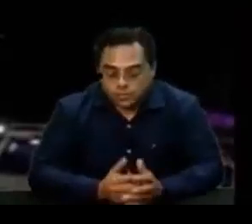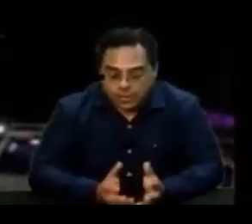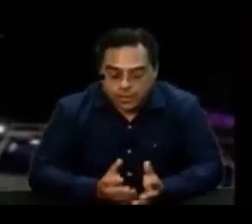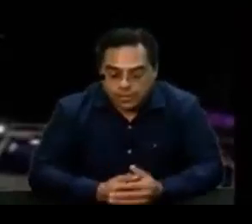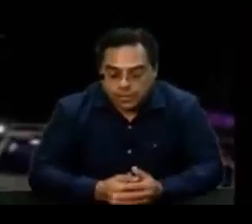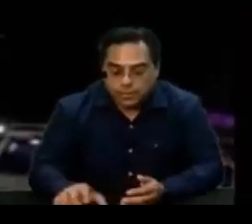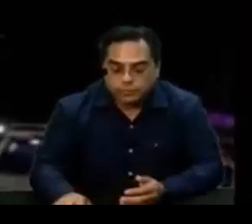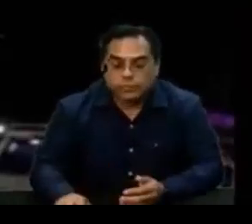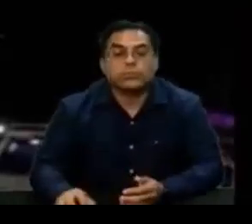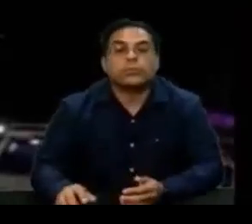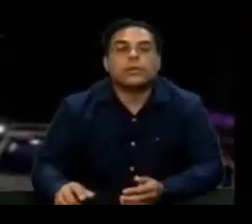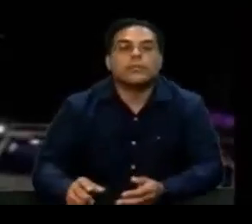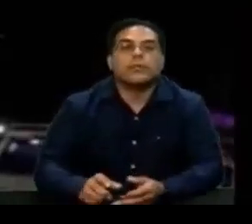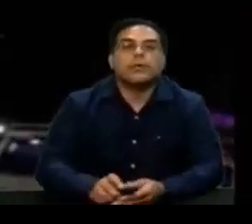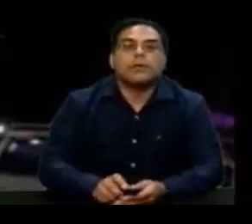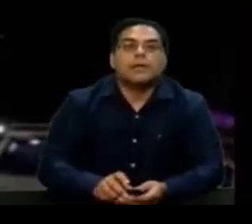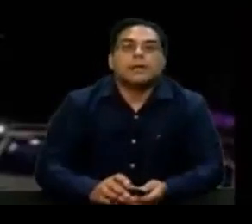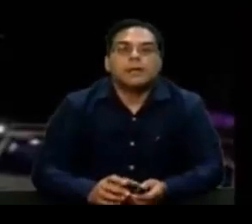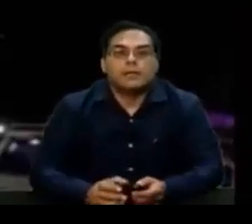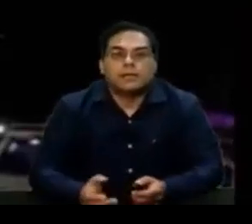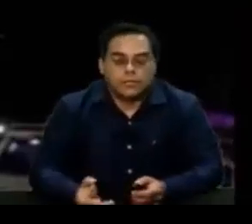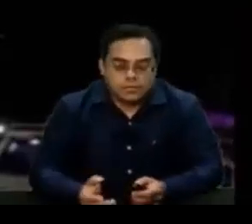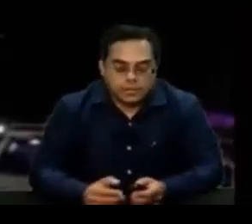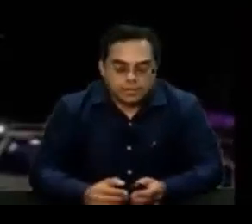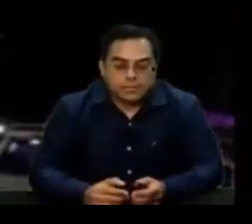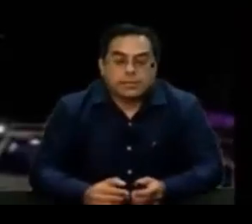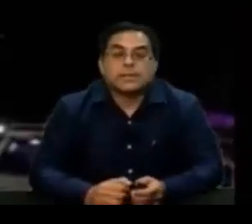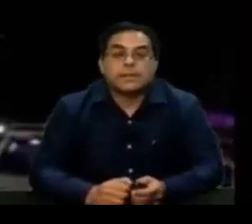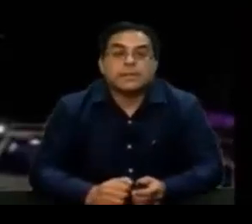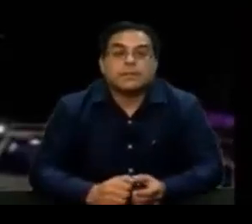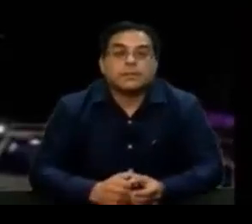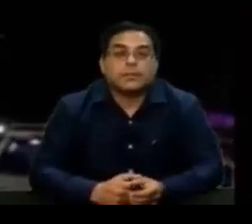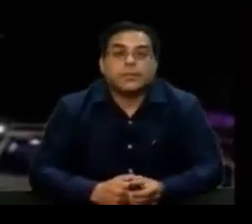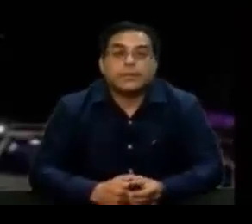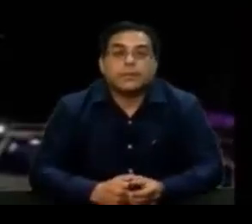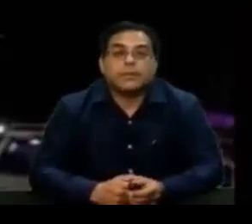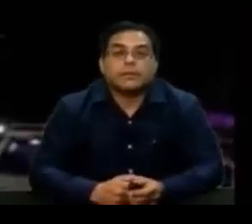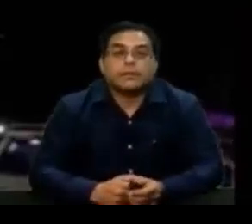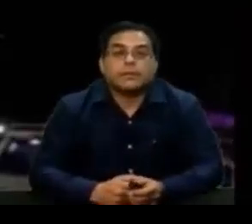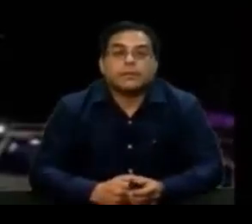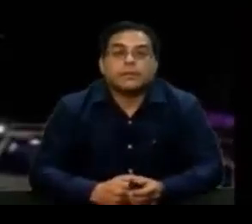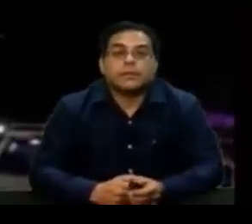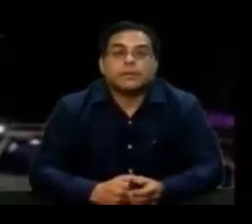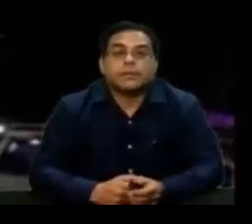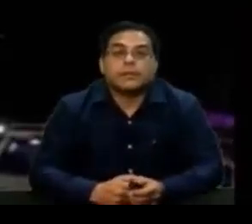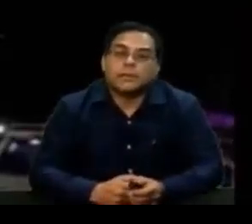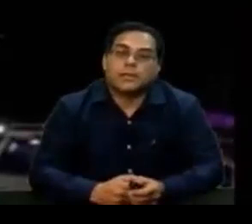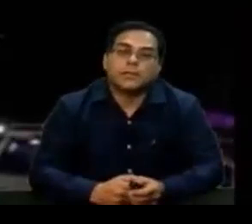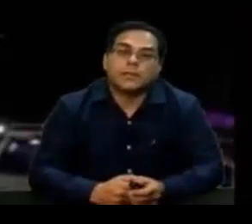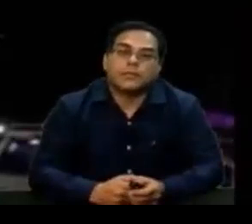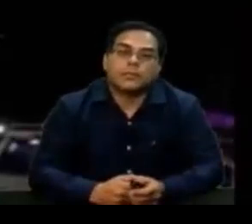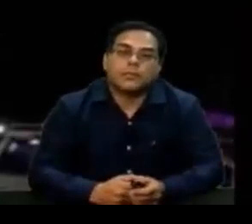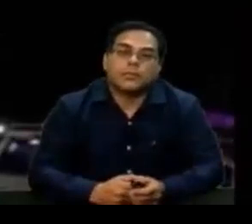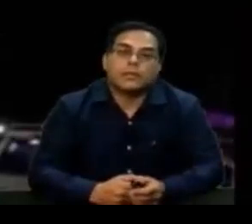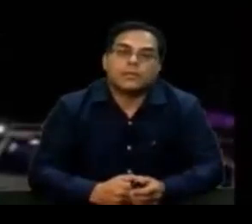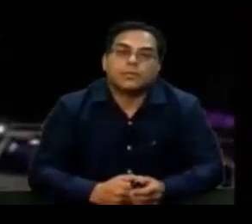eso y dejar el malar para un segundo tiempo. Si lo observan, está desprendido propiamente, está de cabeza la